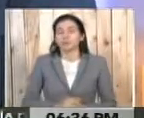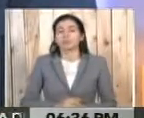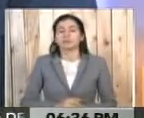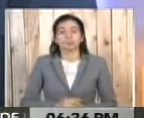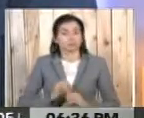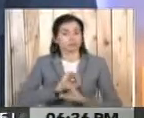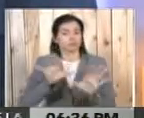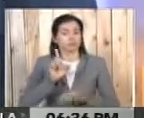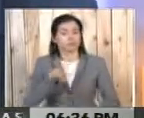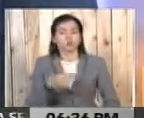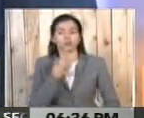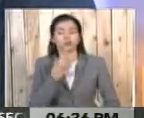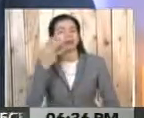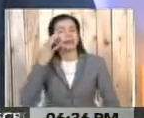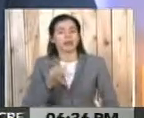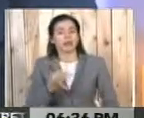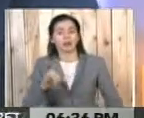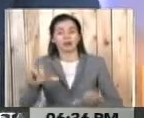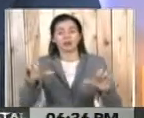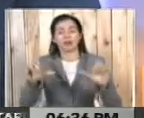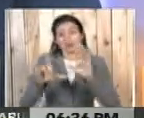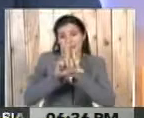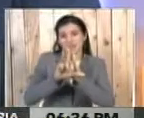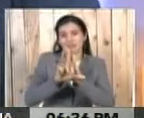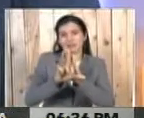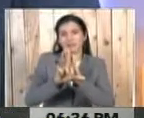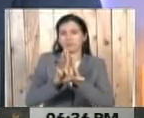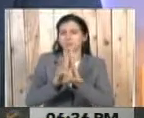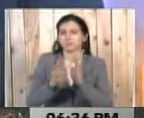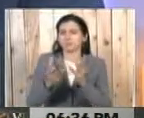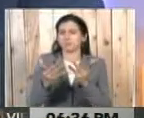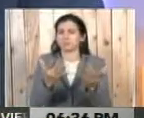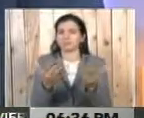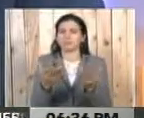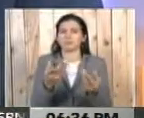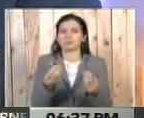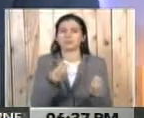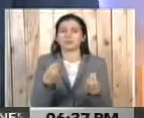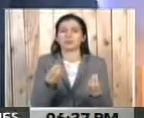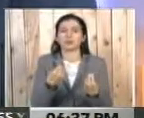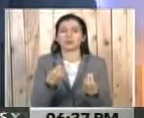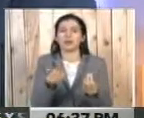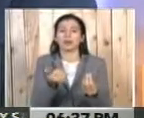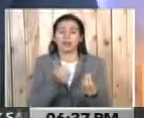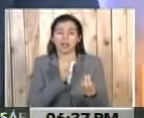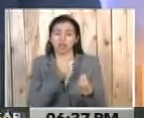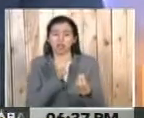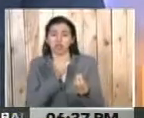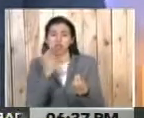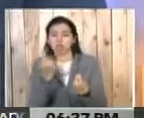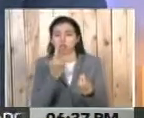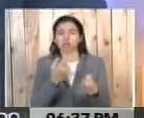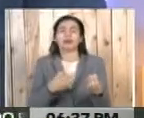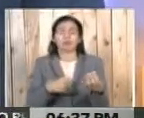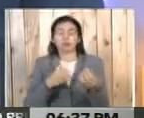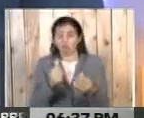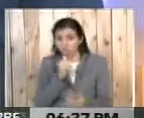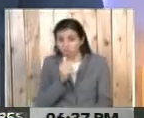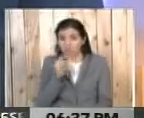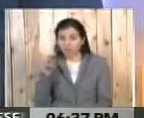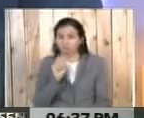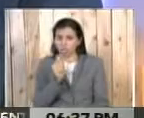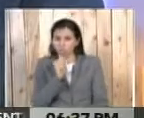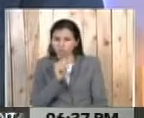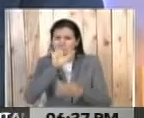sinceridad, yo creo que esto es una ley etílica, creo que es una ley que solo bajo un estado de ebriedad se puede redactar.